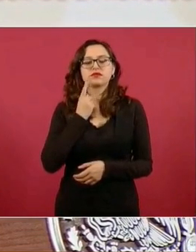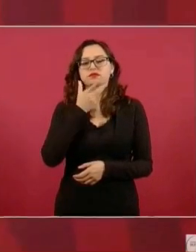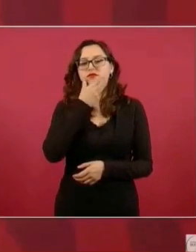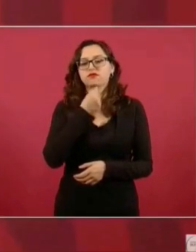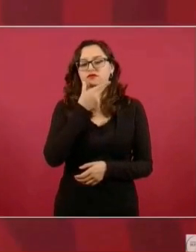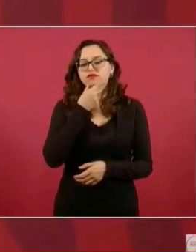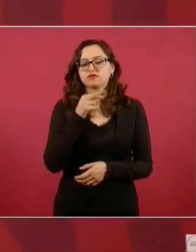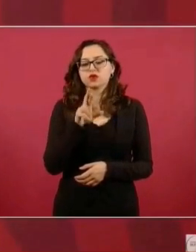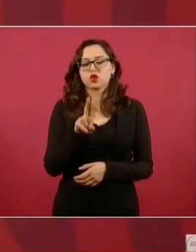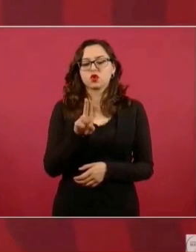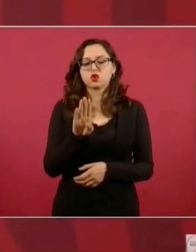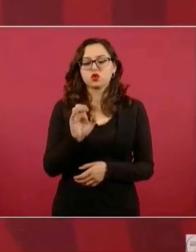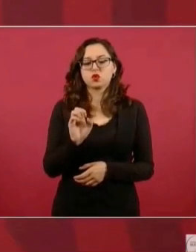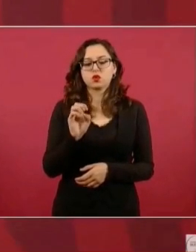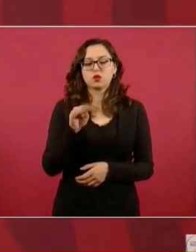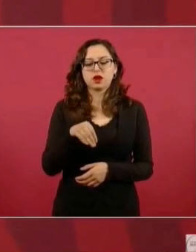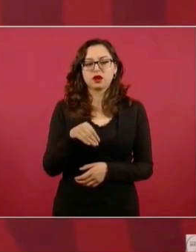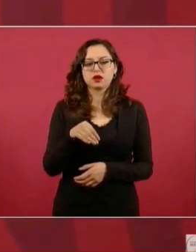Rubén Moreira.